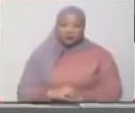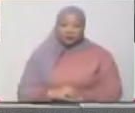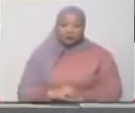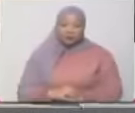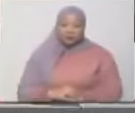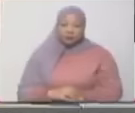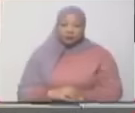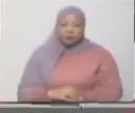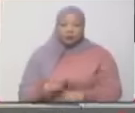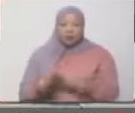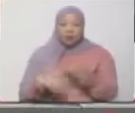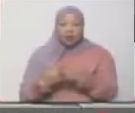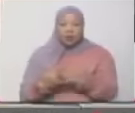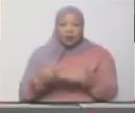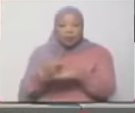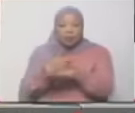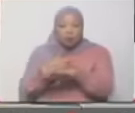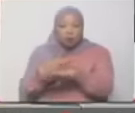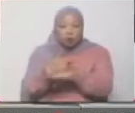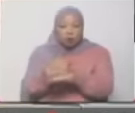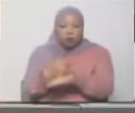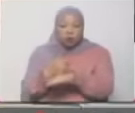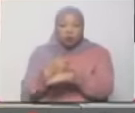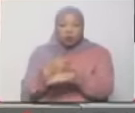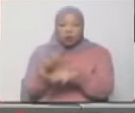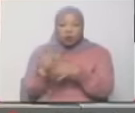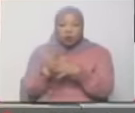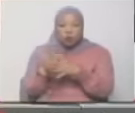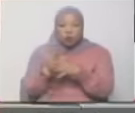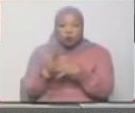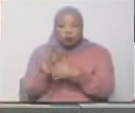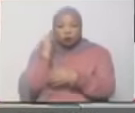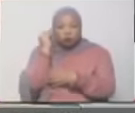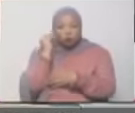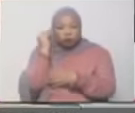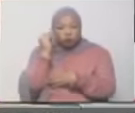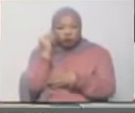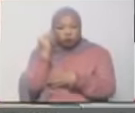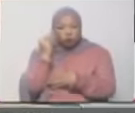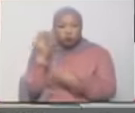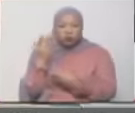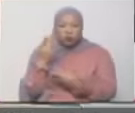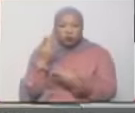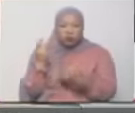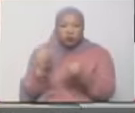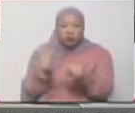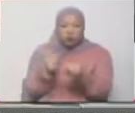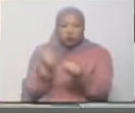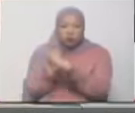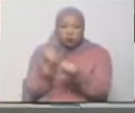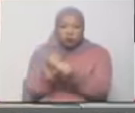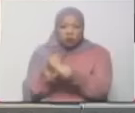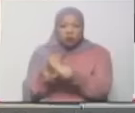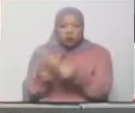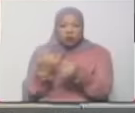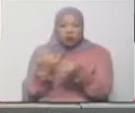crear una nueva burocracia infuncional, pesada, que comience a trabajar es para sí